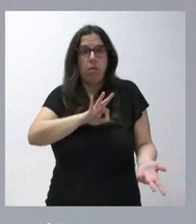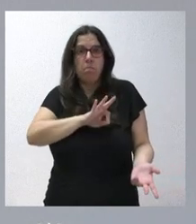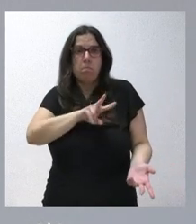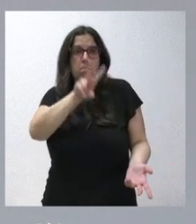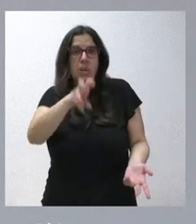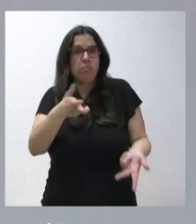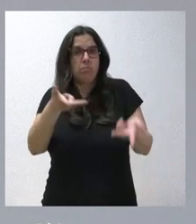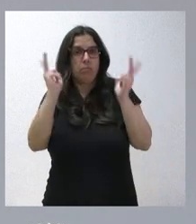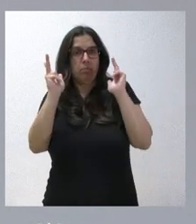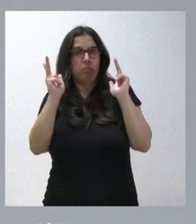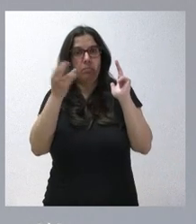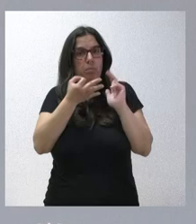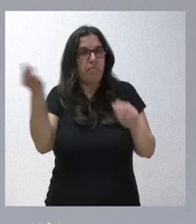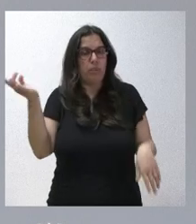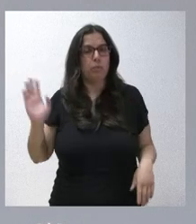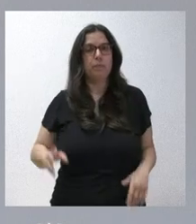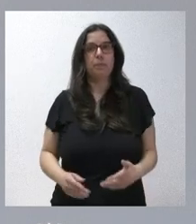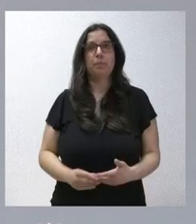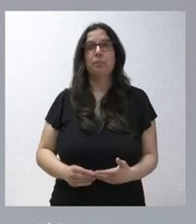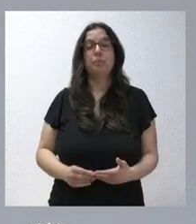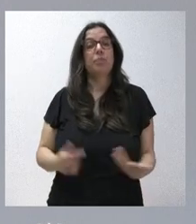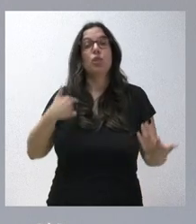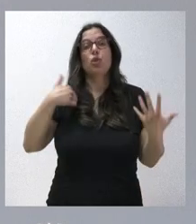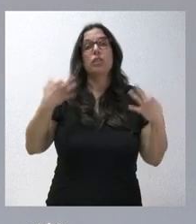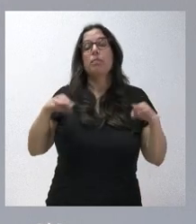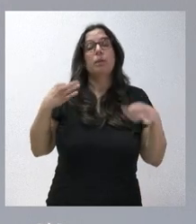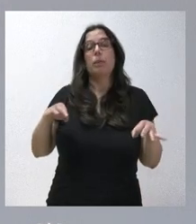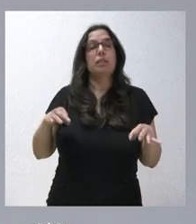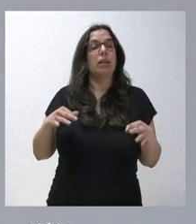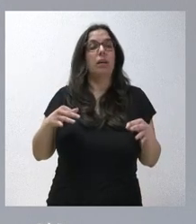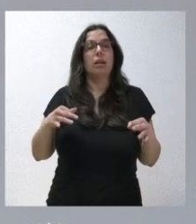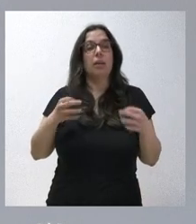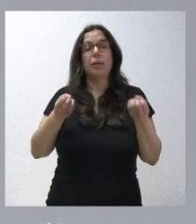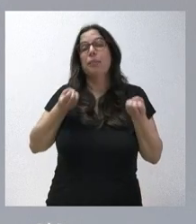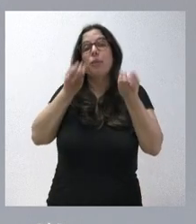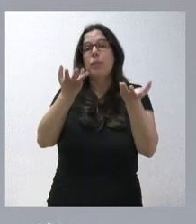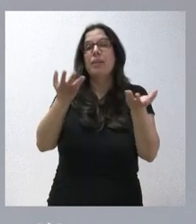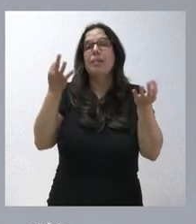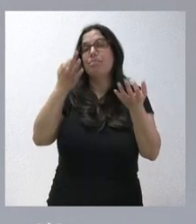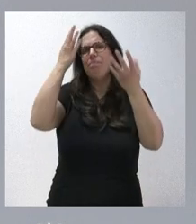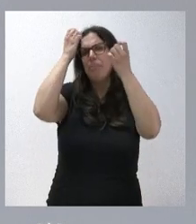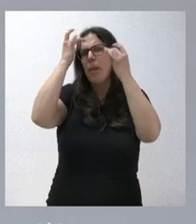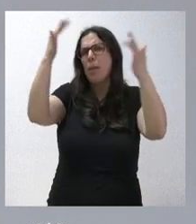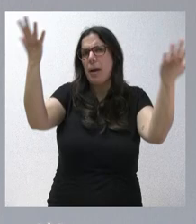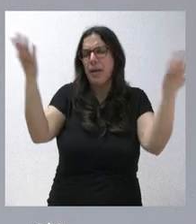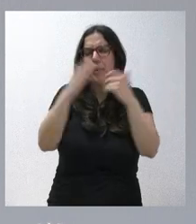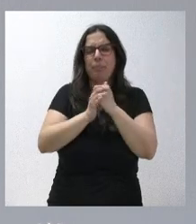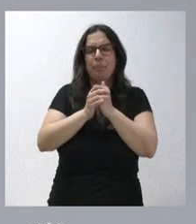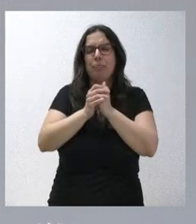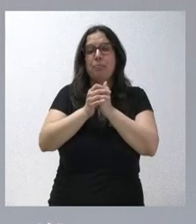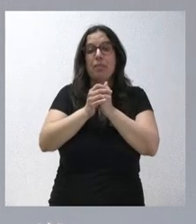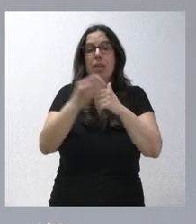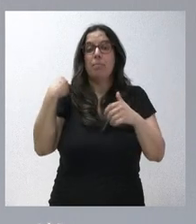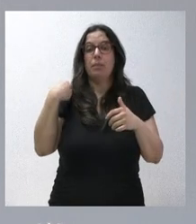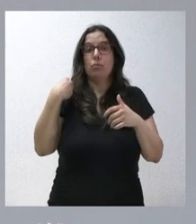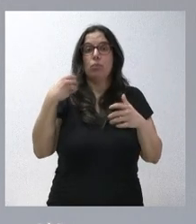esa perfecta libertad yo simplemente quiero hacerles el comentario de imagínense que esta este grupo